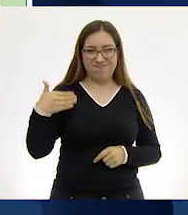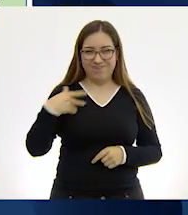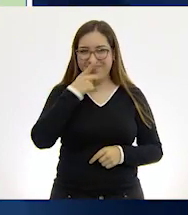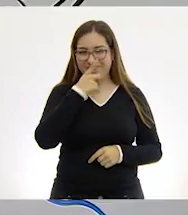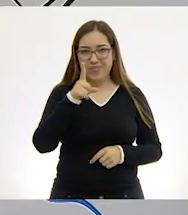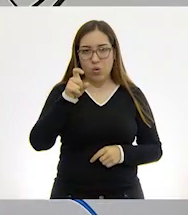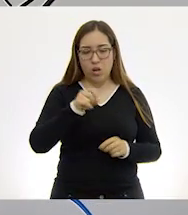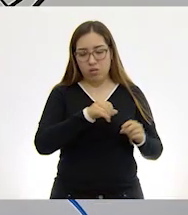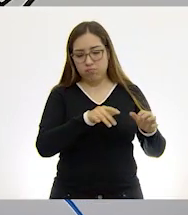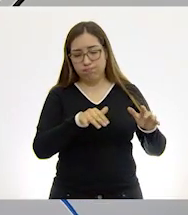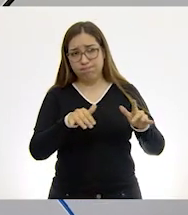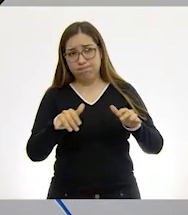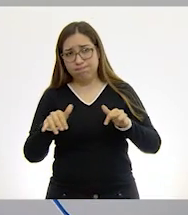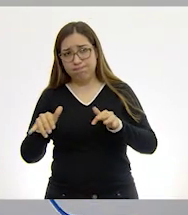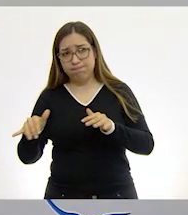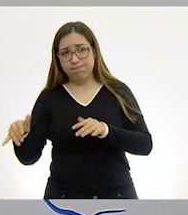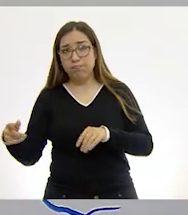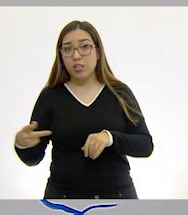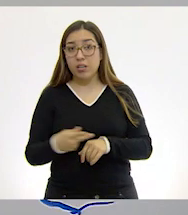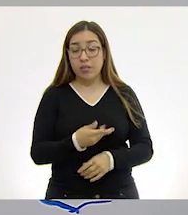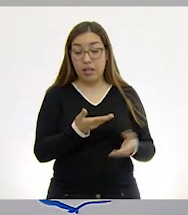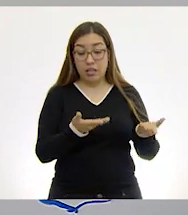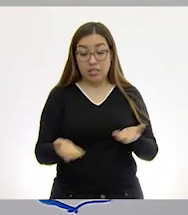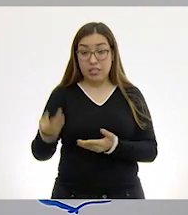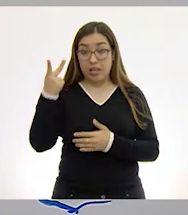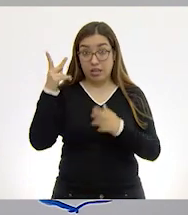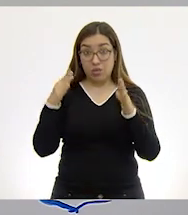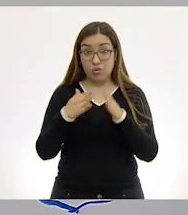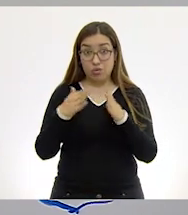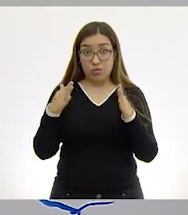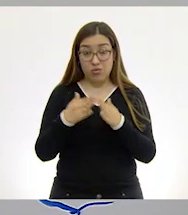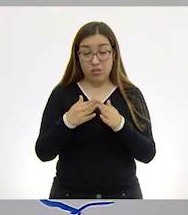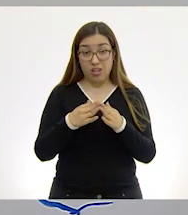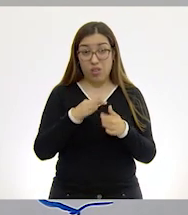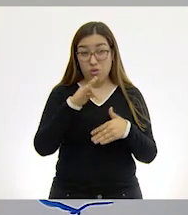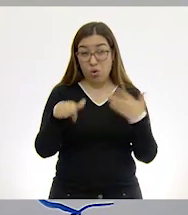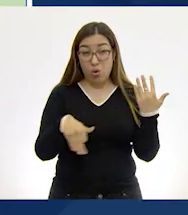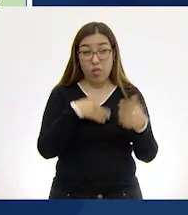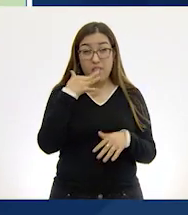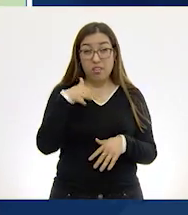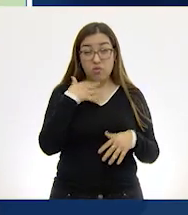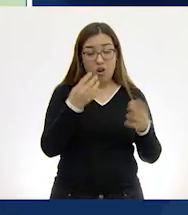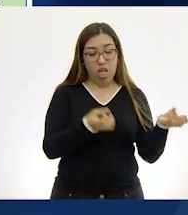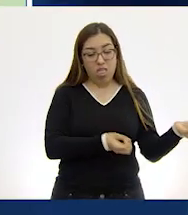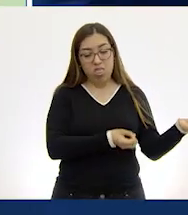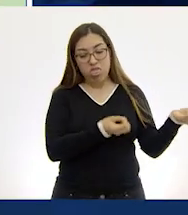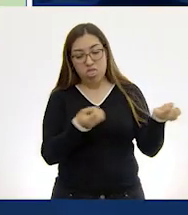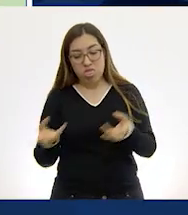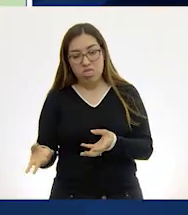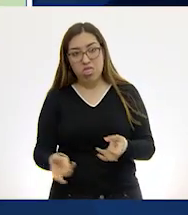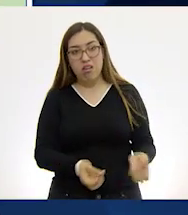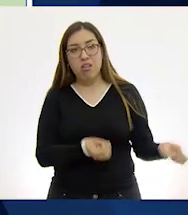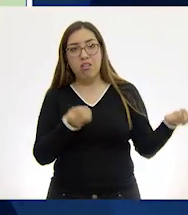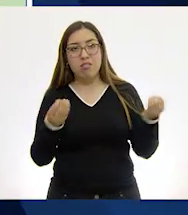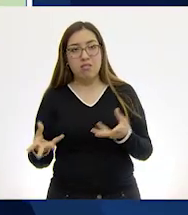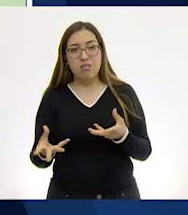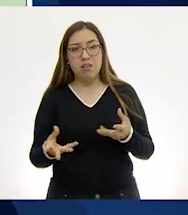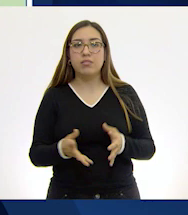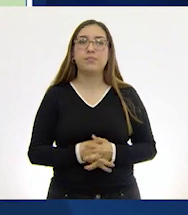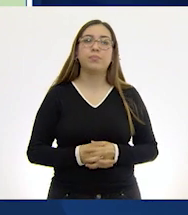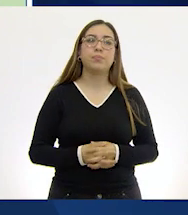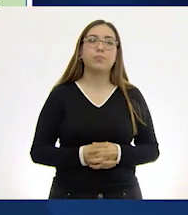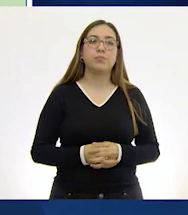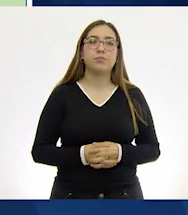acá, pues va a llegar a tu predio, pues toda esta basura que ambas construcciones fueron